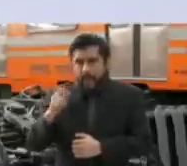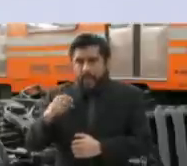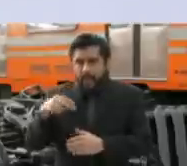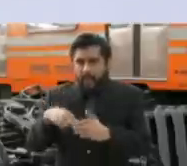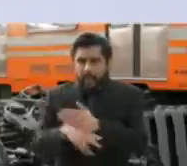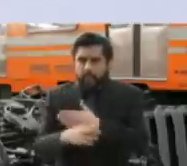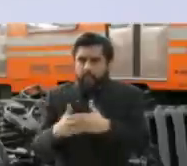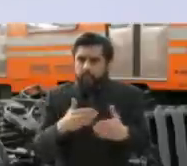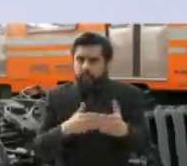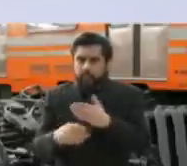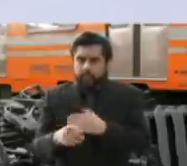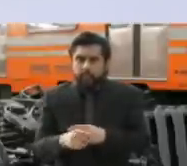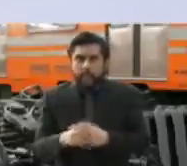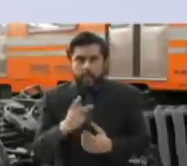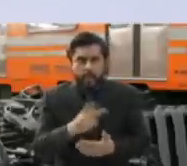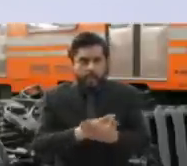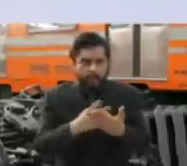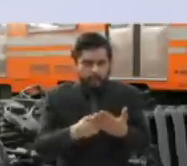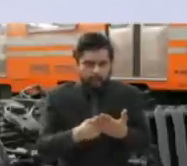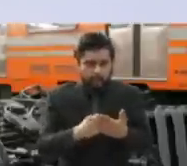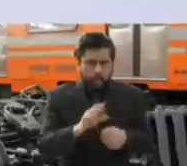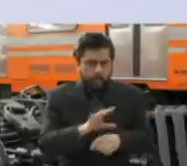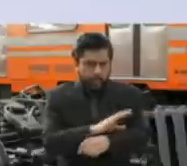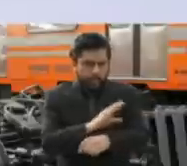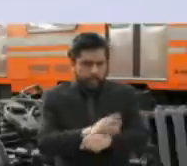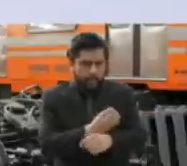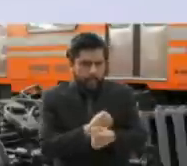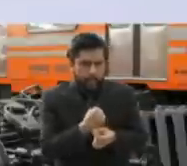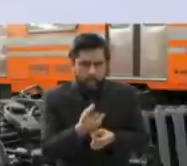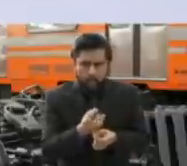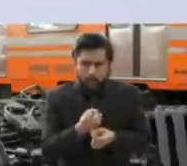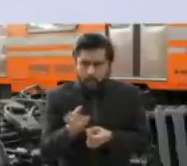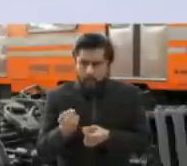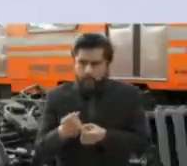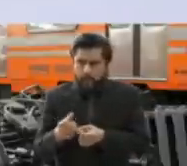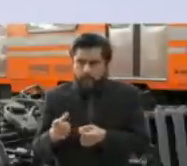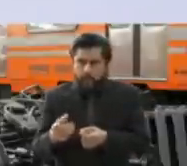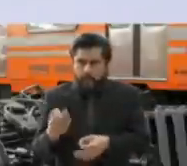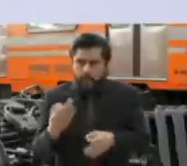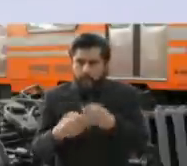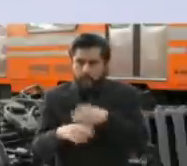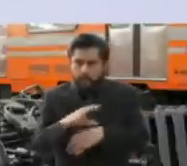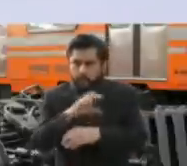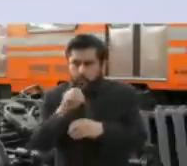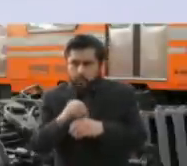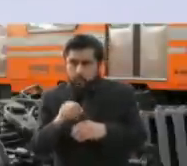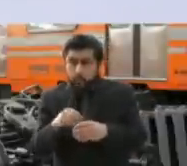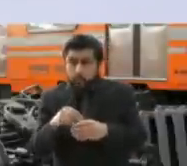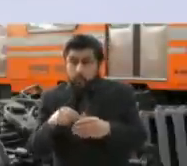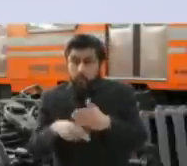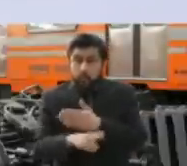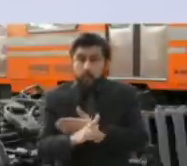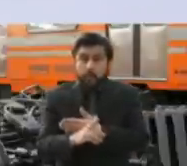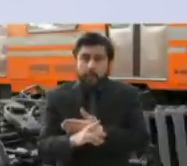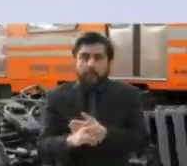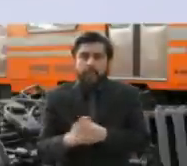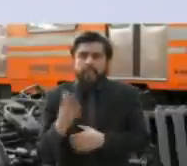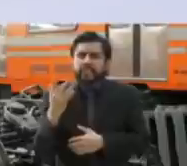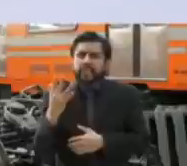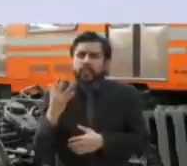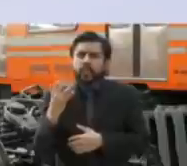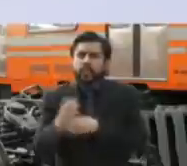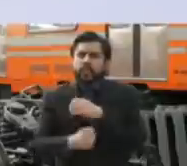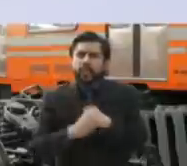transmisión, distribución de energía eléctrica, para dejarlo en una condición en que tenga una vida más allá de los